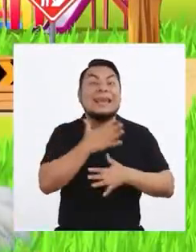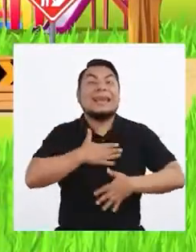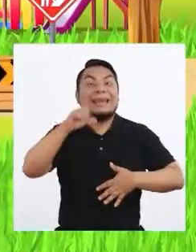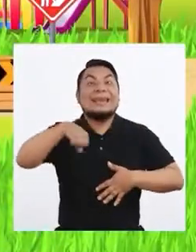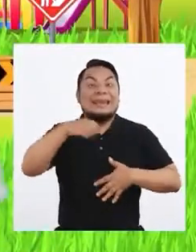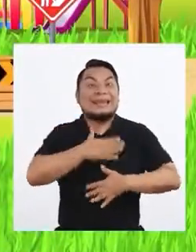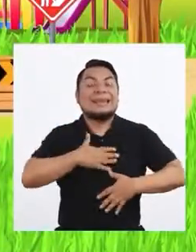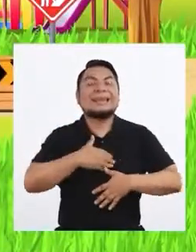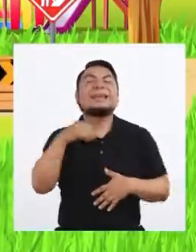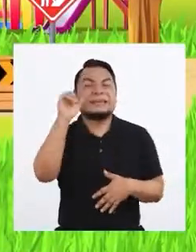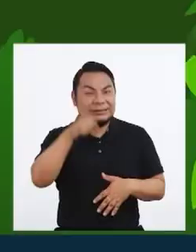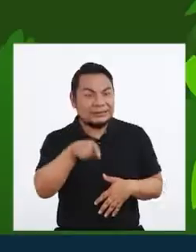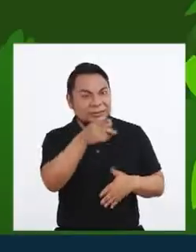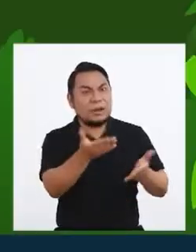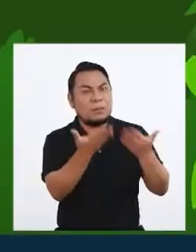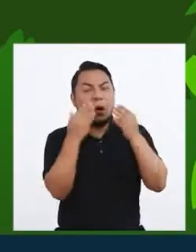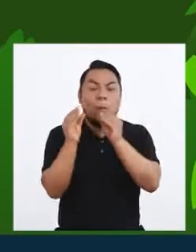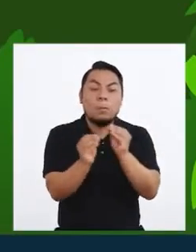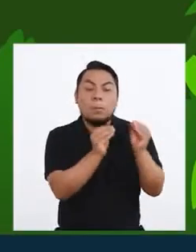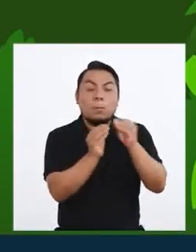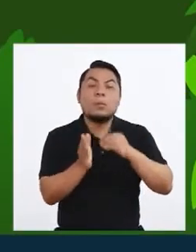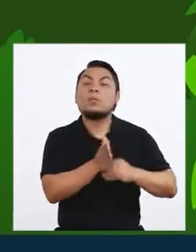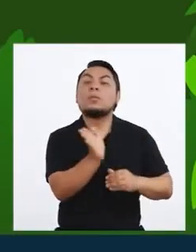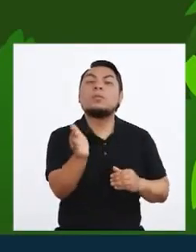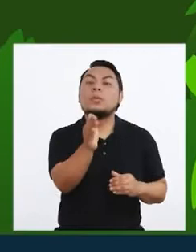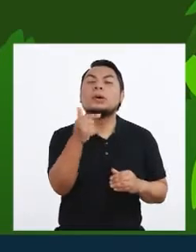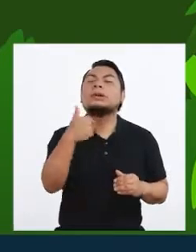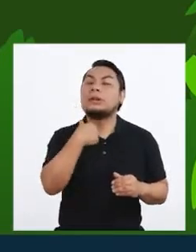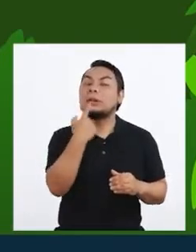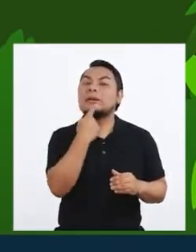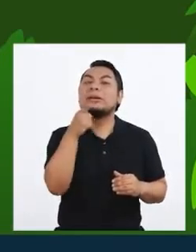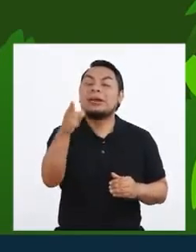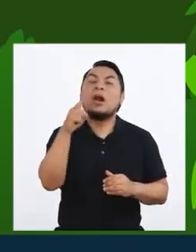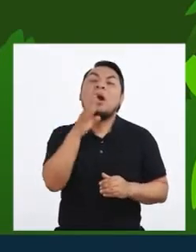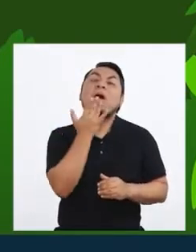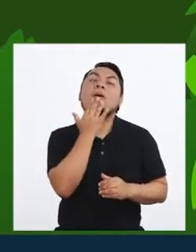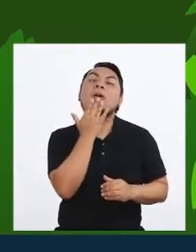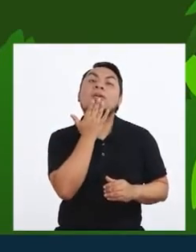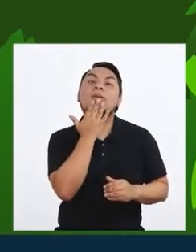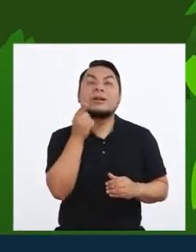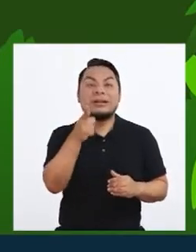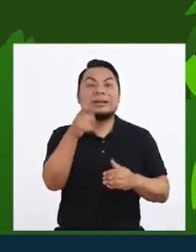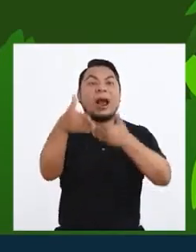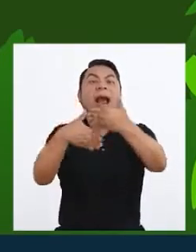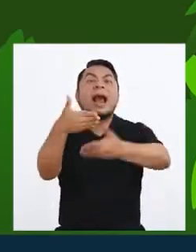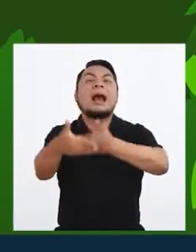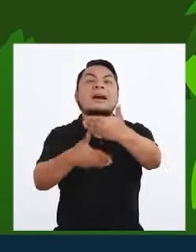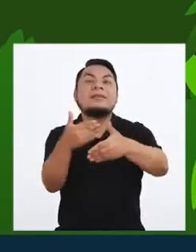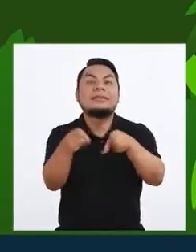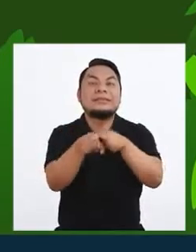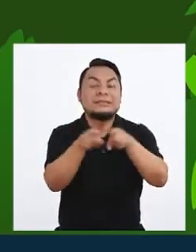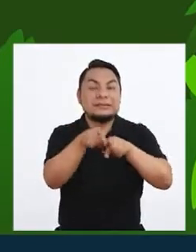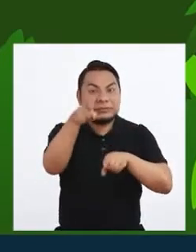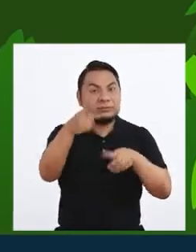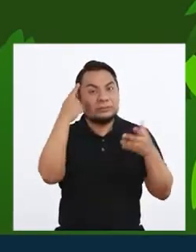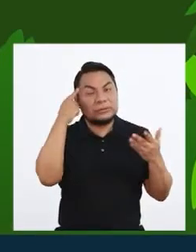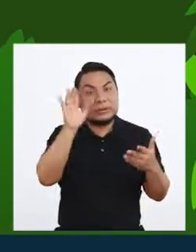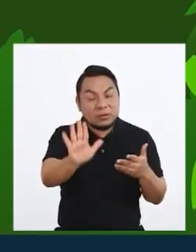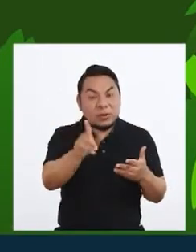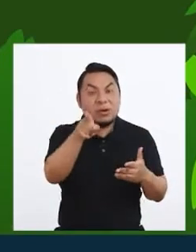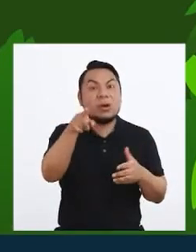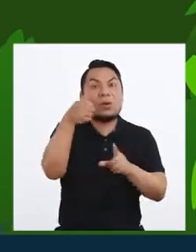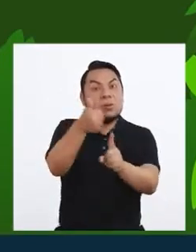¡Sí! ¡Qué divertido! Tú te vas moviendo y yo te voy diciendo los colores para que avances o